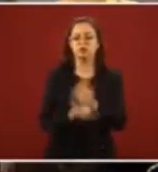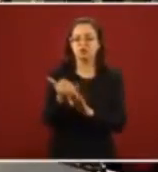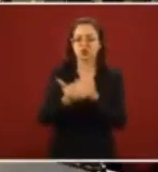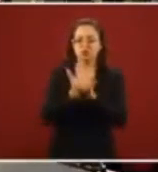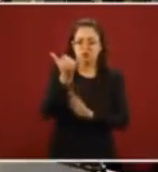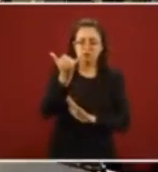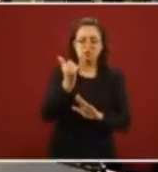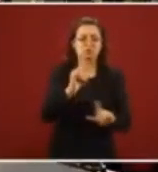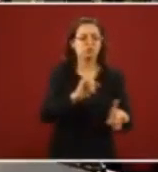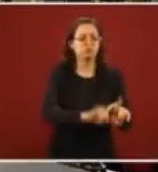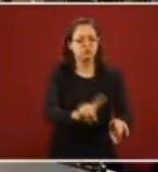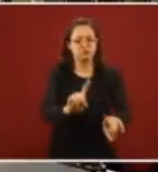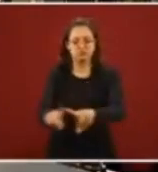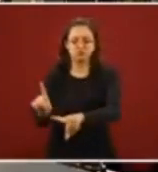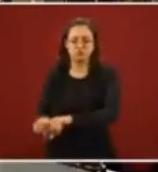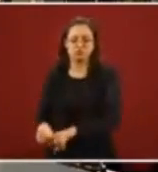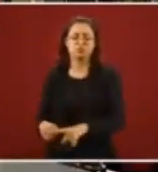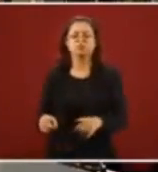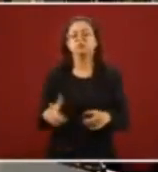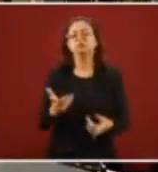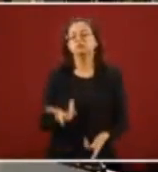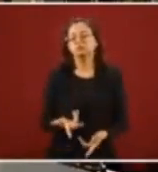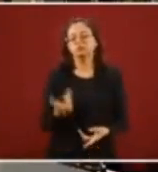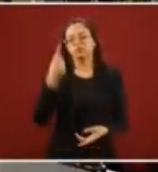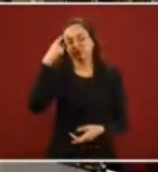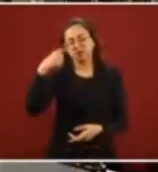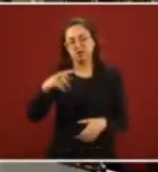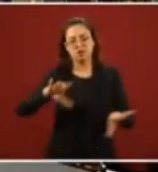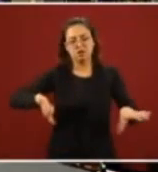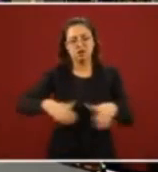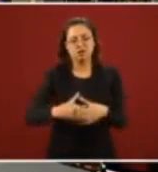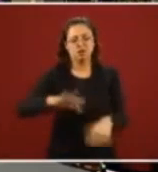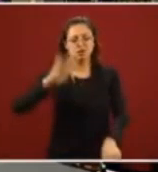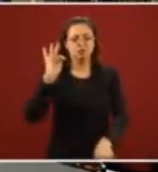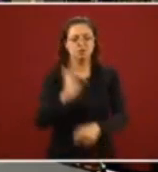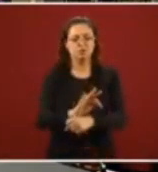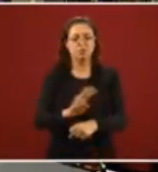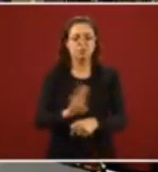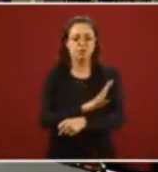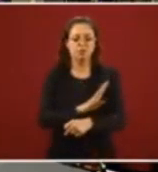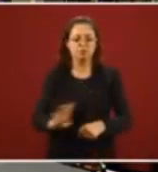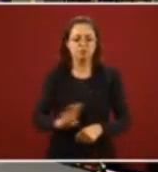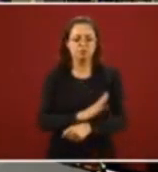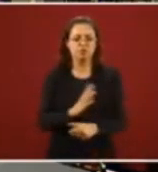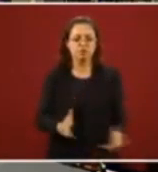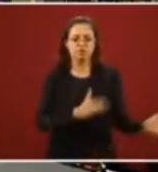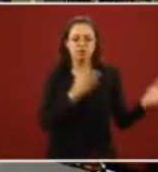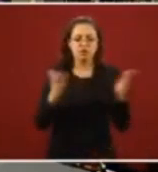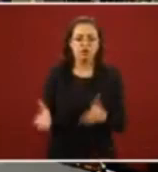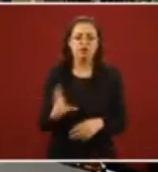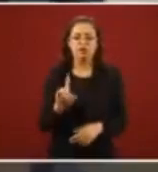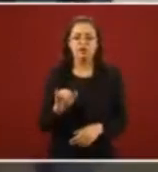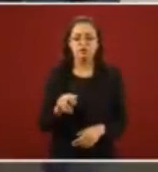en beneficio de las comunidades. Bueno, pues le dejamos la palabra a Diana.